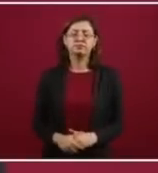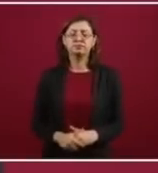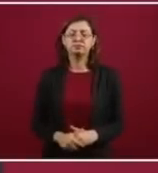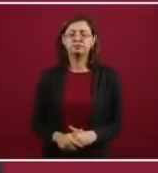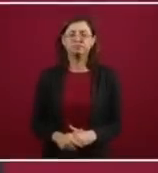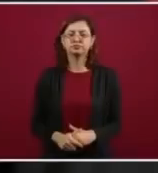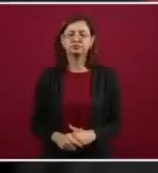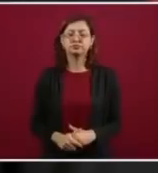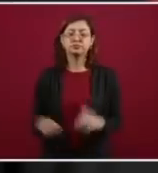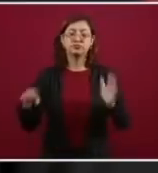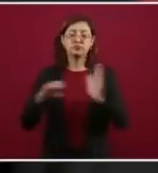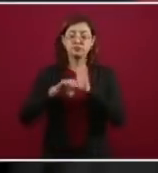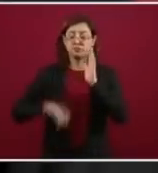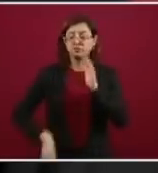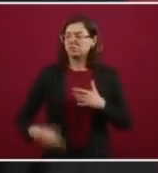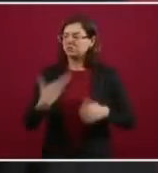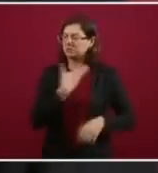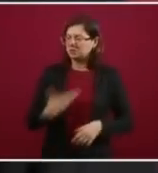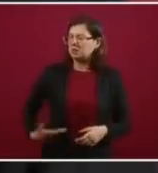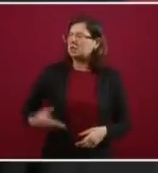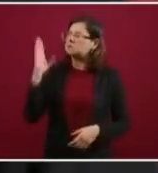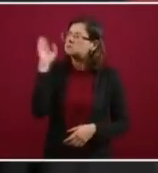La revocación del mandato es para eso.